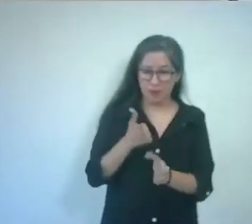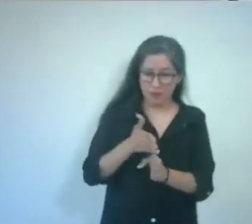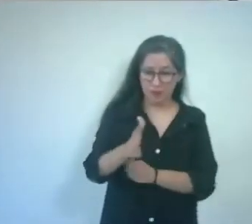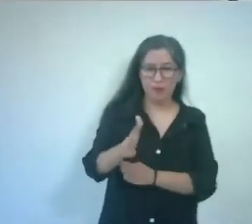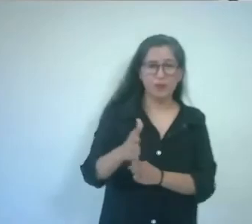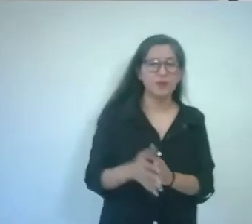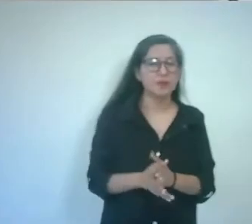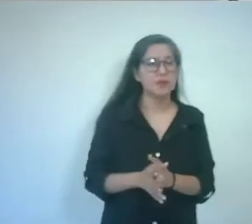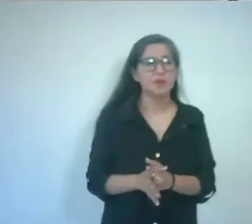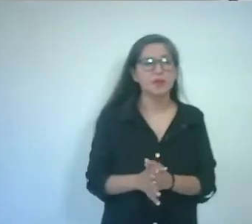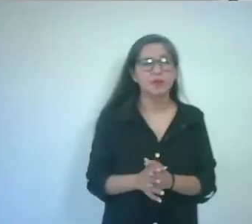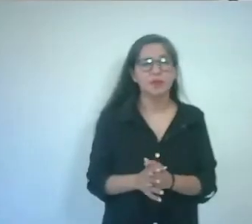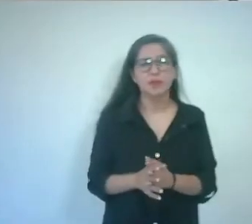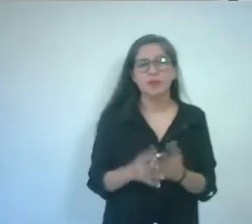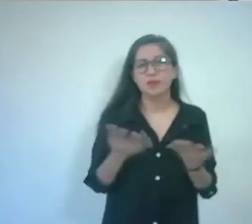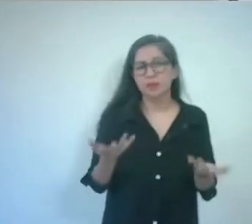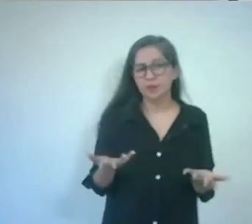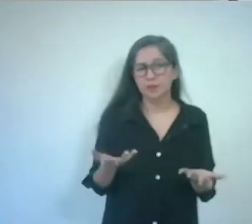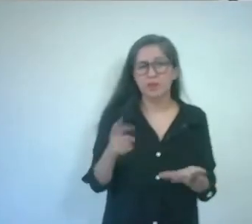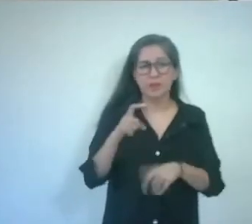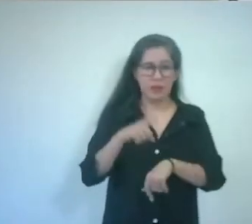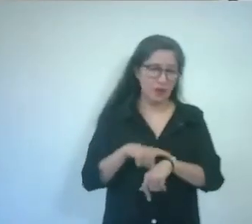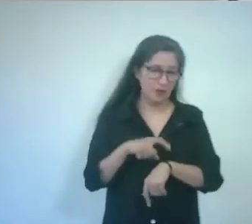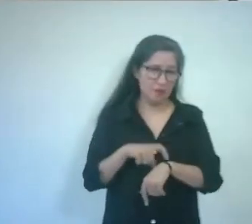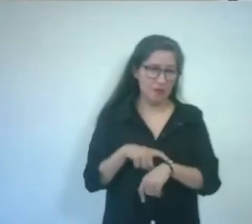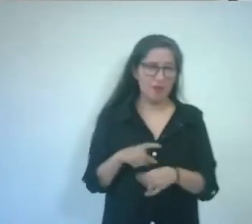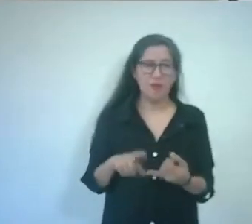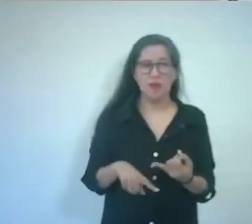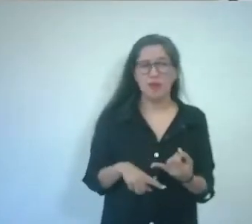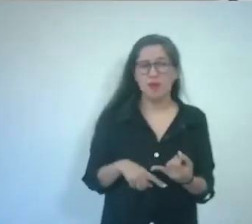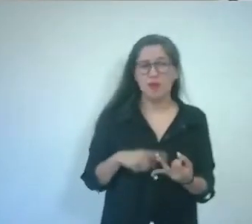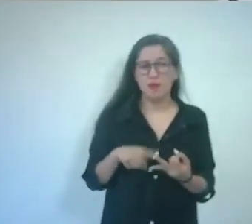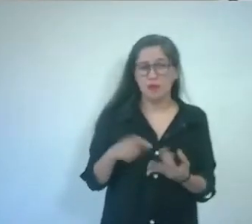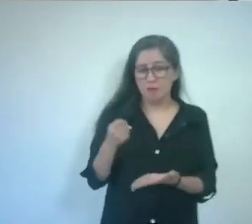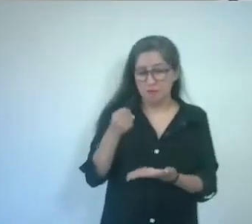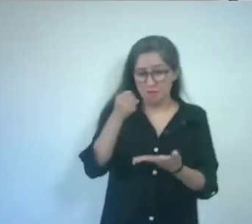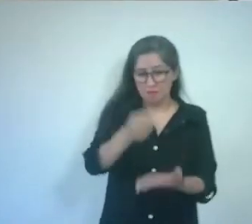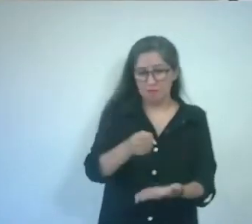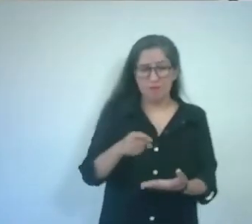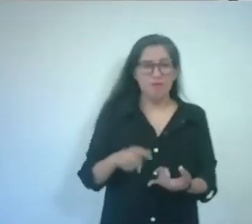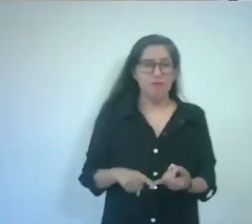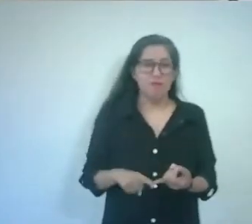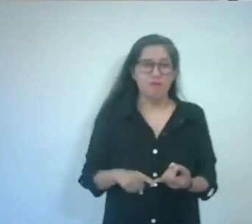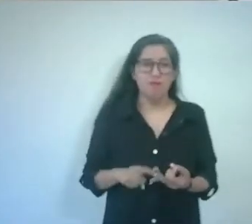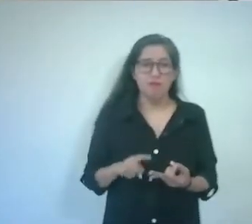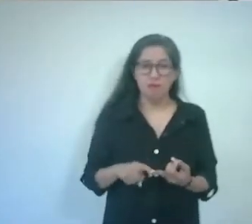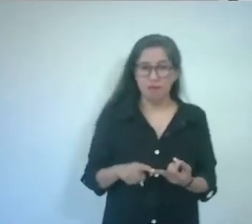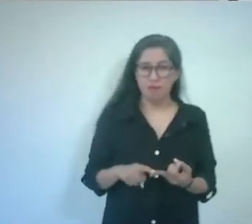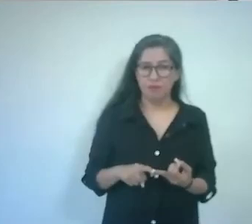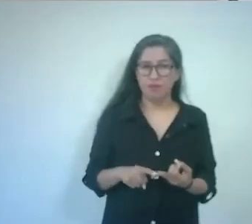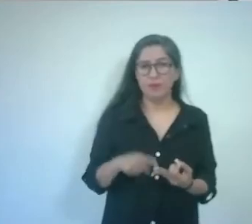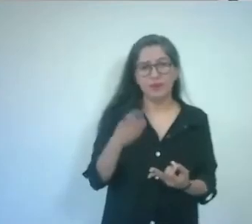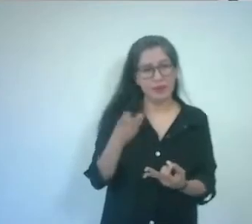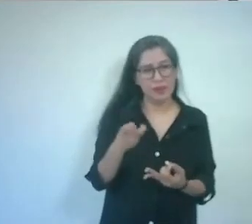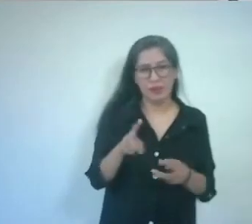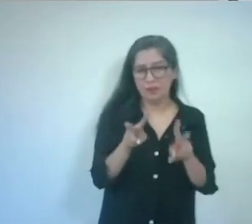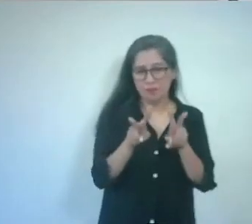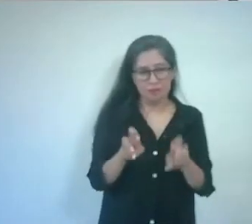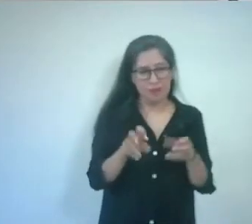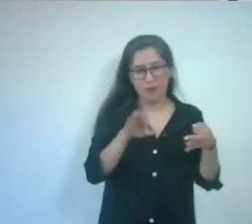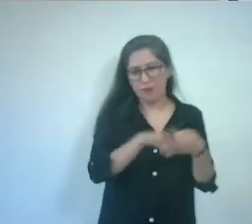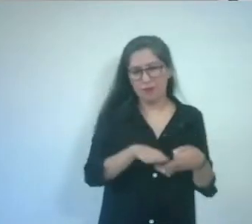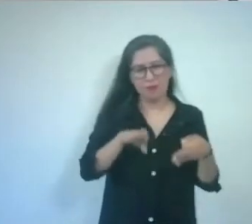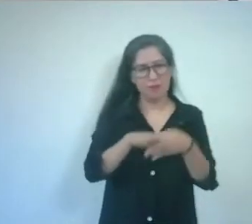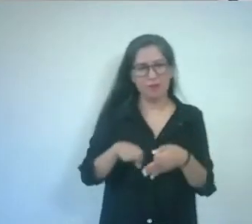Básicamente, los recursos de tiempo, así como los recursos financieros, han sido un tema constante en